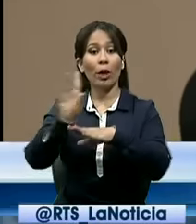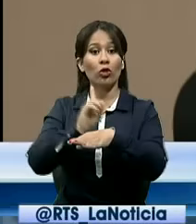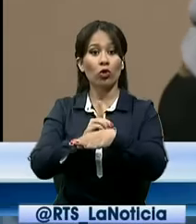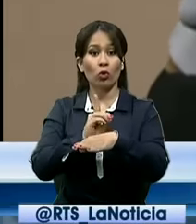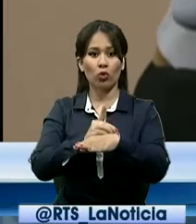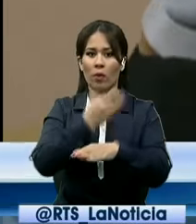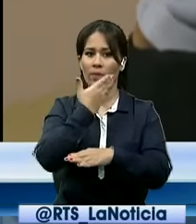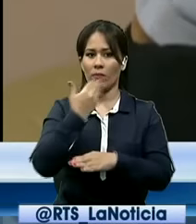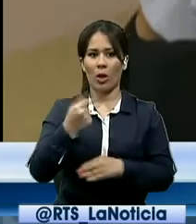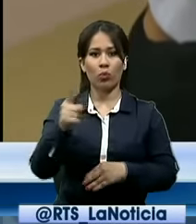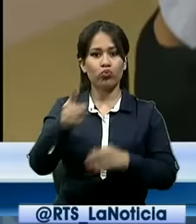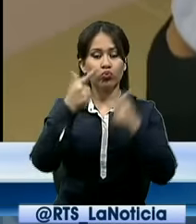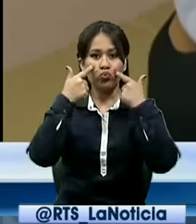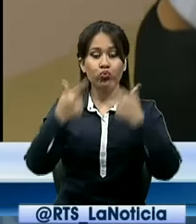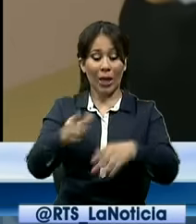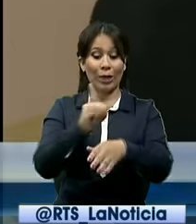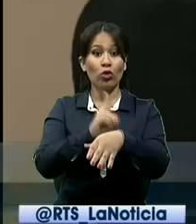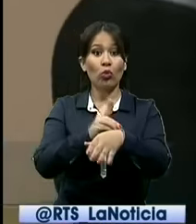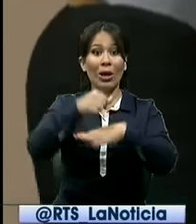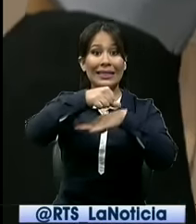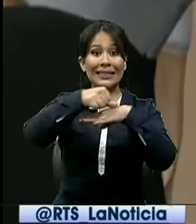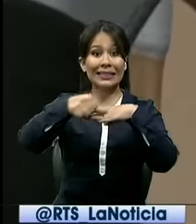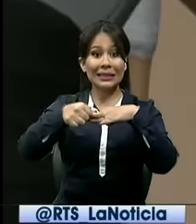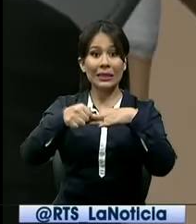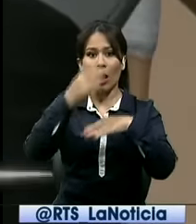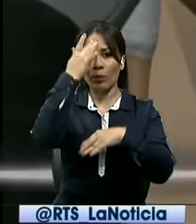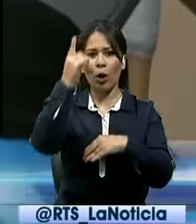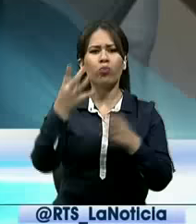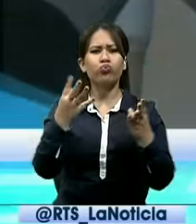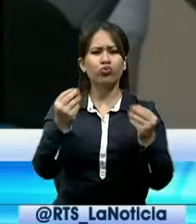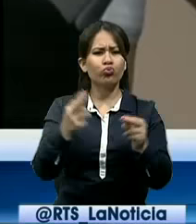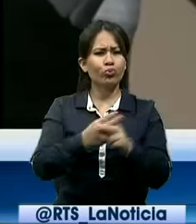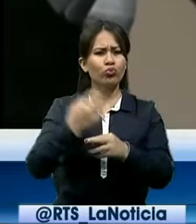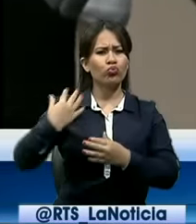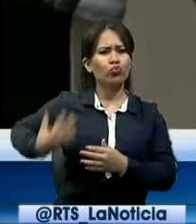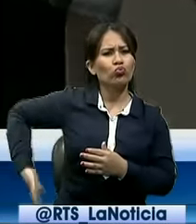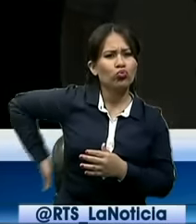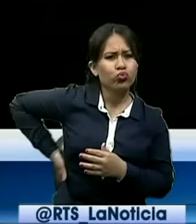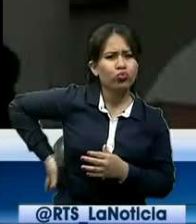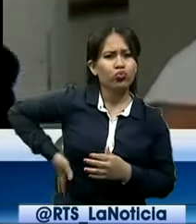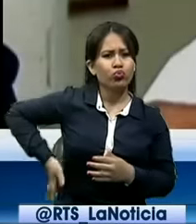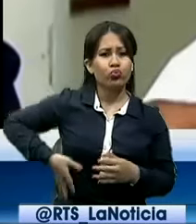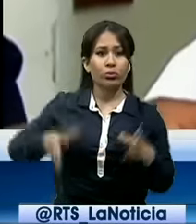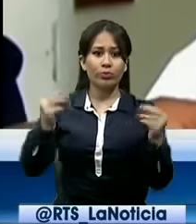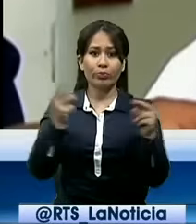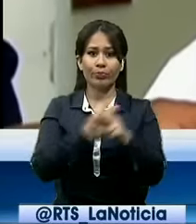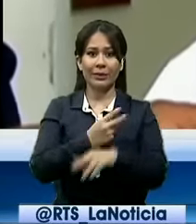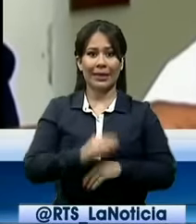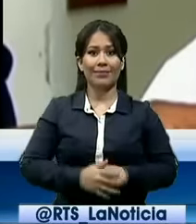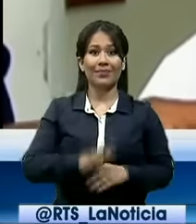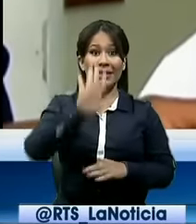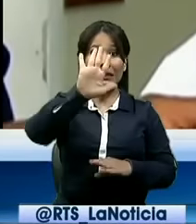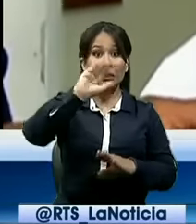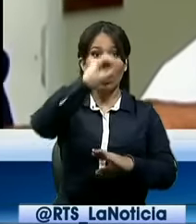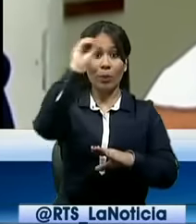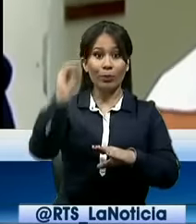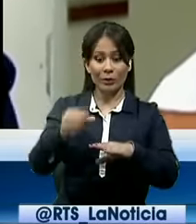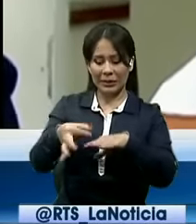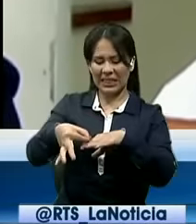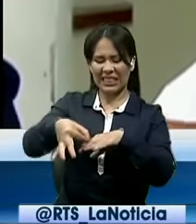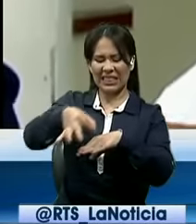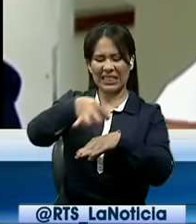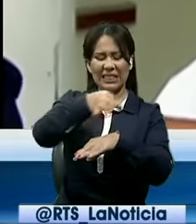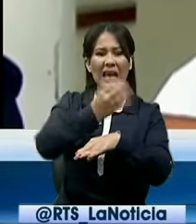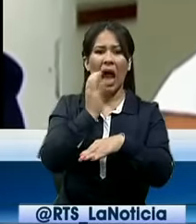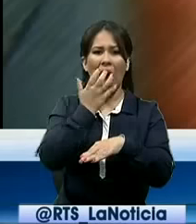por los médicos, cirujanos, pediatras, por presentar múltiples laceraciones a nivel de su cuerpo. 5% de superficie corporal quemada en